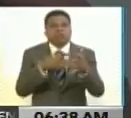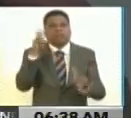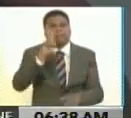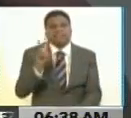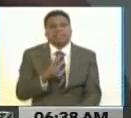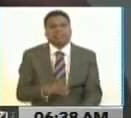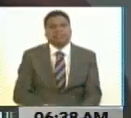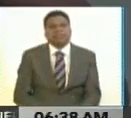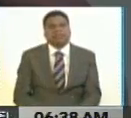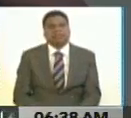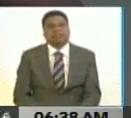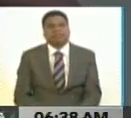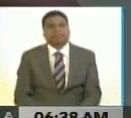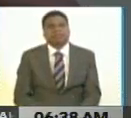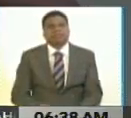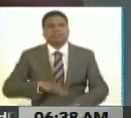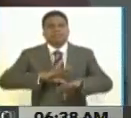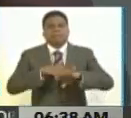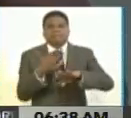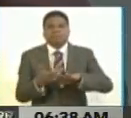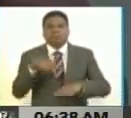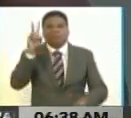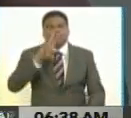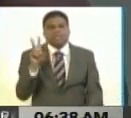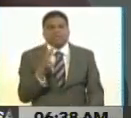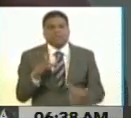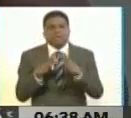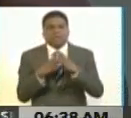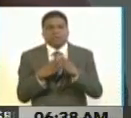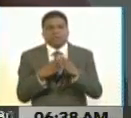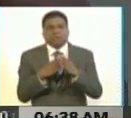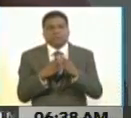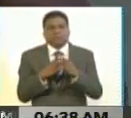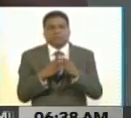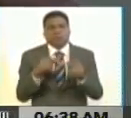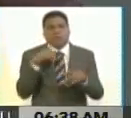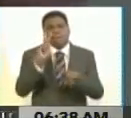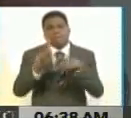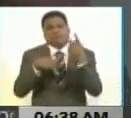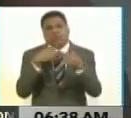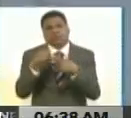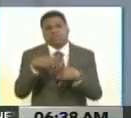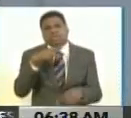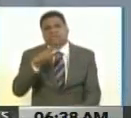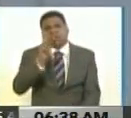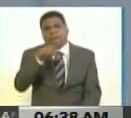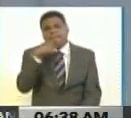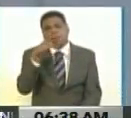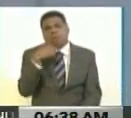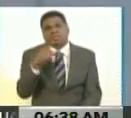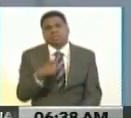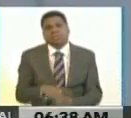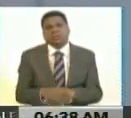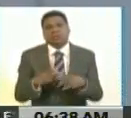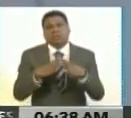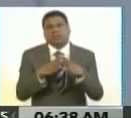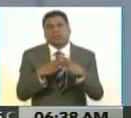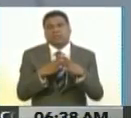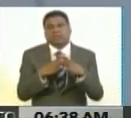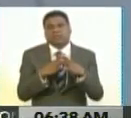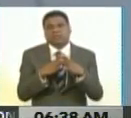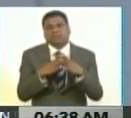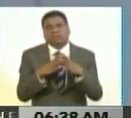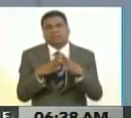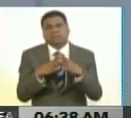es fundamental, porque Venezuela ha estado como a la cabeza de este proceso político de emancipación de los